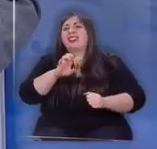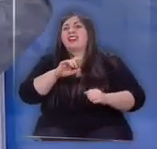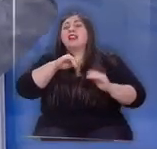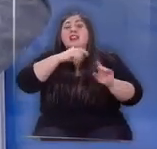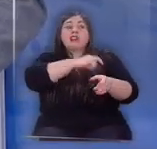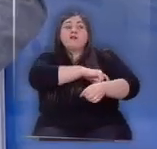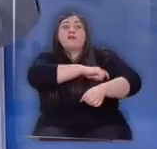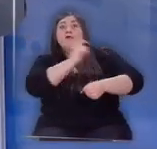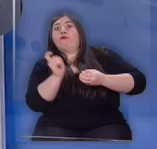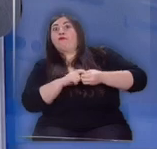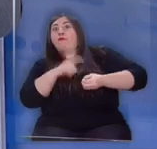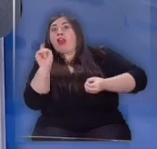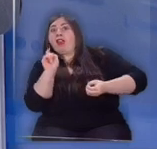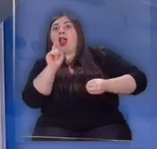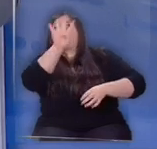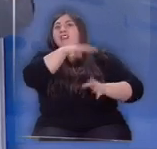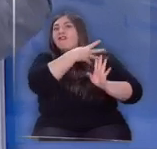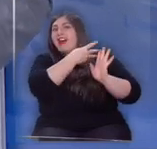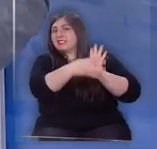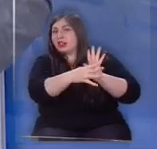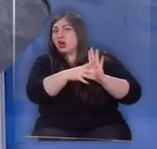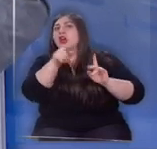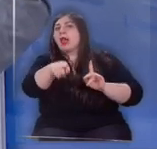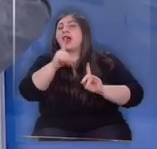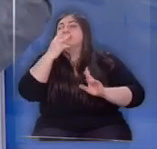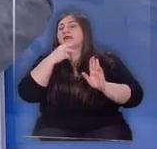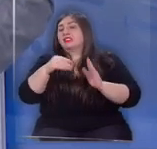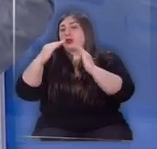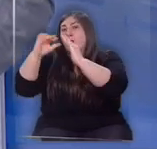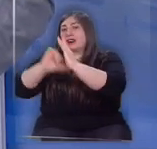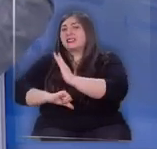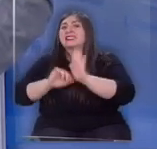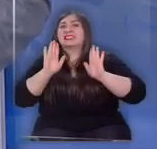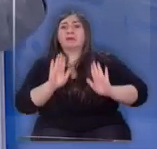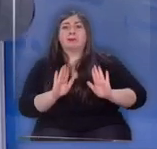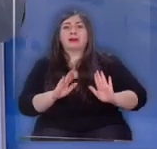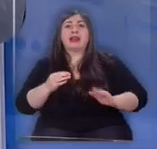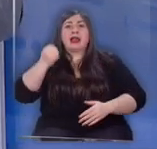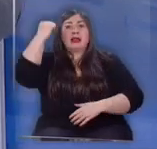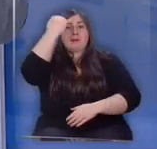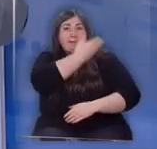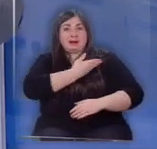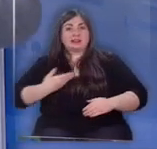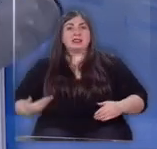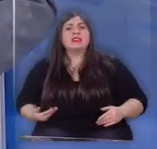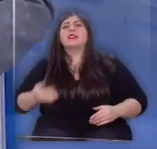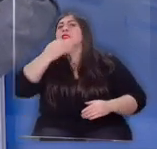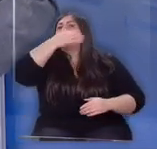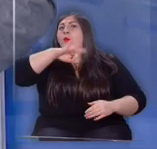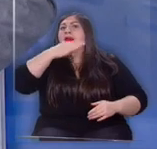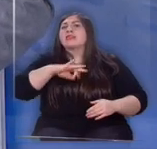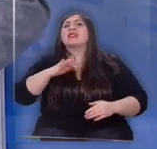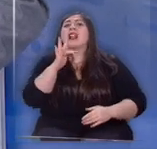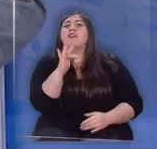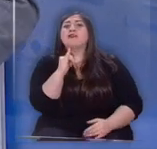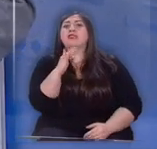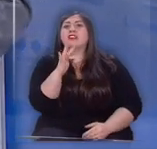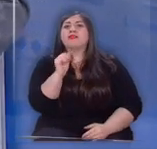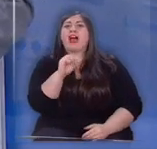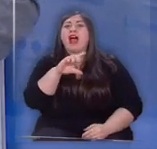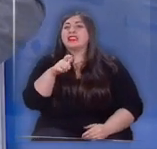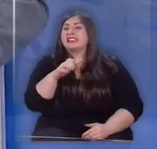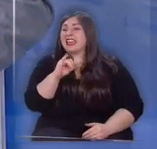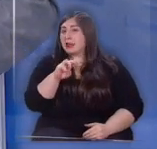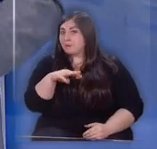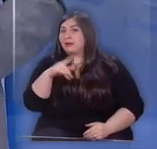plena cuarentena. Además, se acerca el esperado estreno de El Presidente, serie que cuenta el FIFA Gate con un personaje,